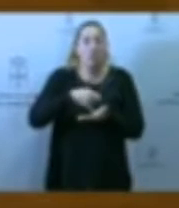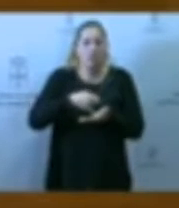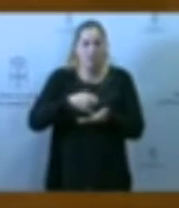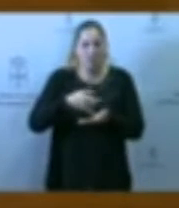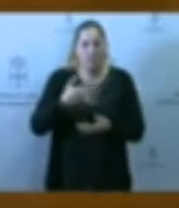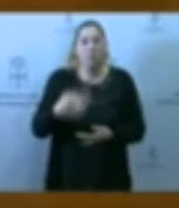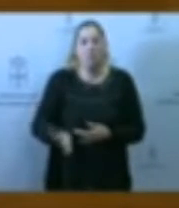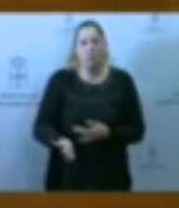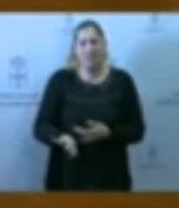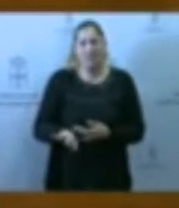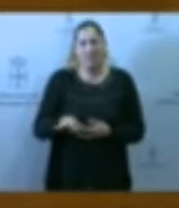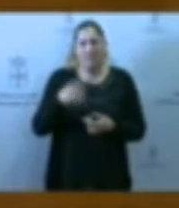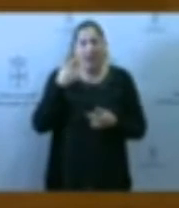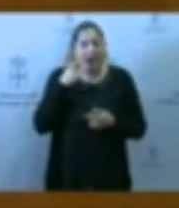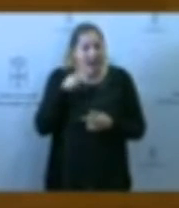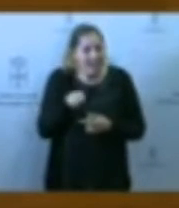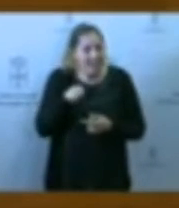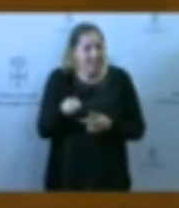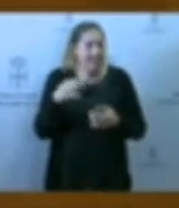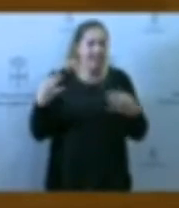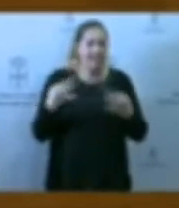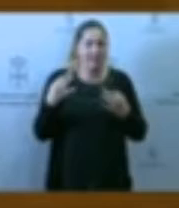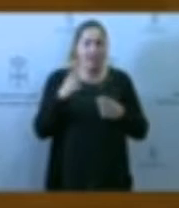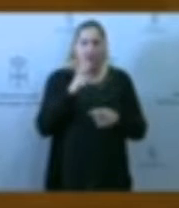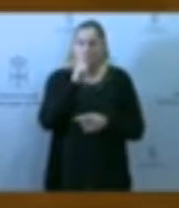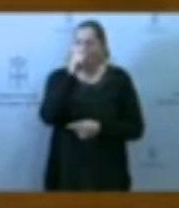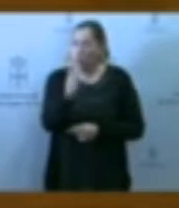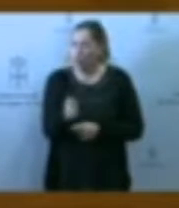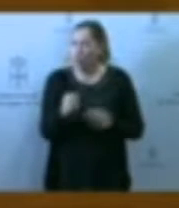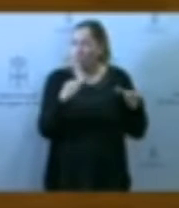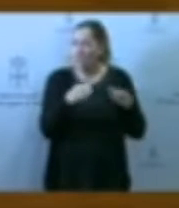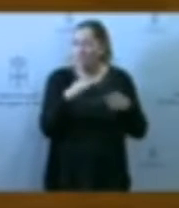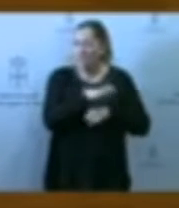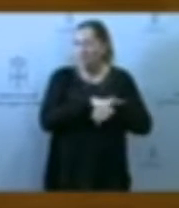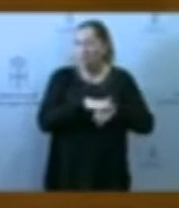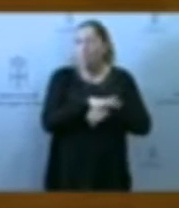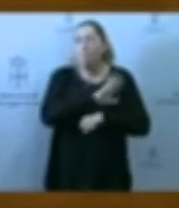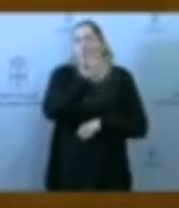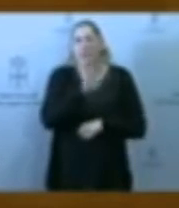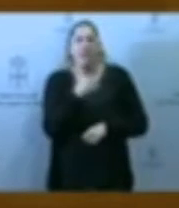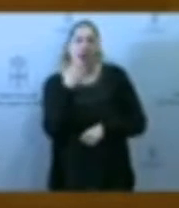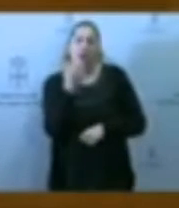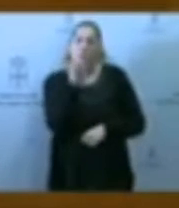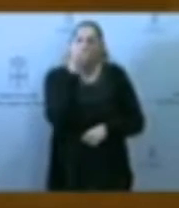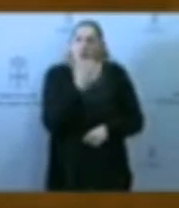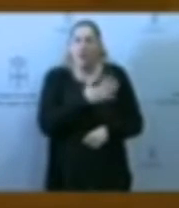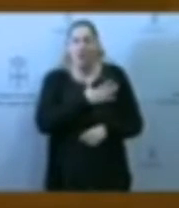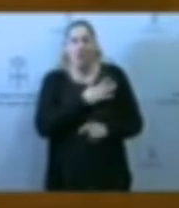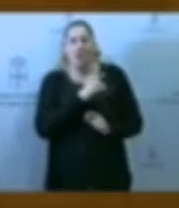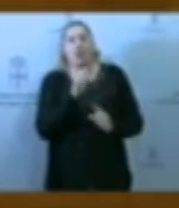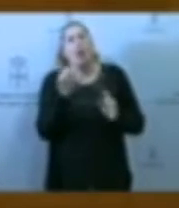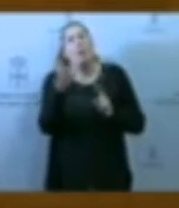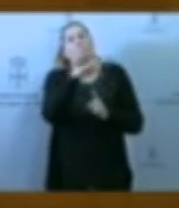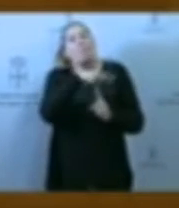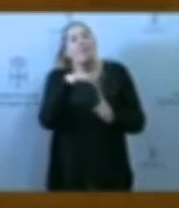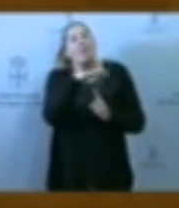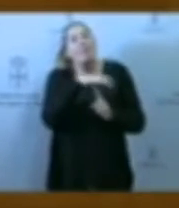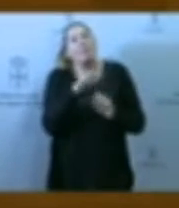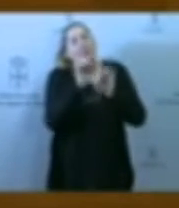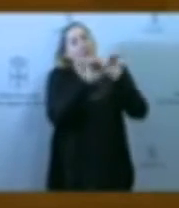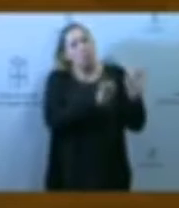Evidentemente, ¿qué hay? Mire, aquí los gobiernos socialistas siempre bajo una aparente finalidad bondadosa, en este caso es proteger el medio ambiente, ¿no? Al final lo que hacen